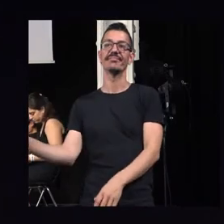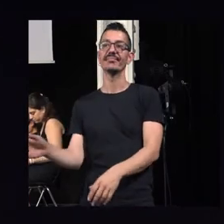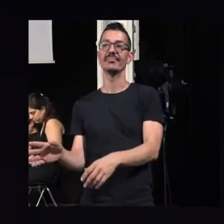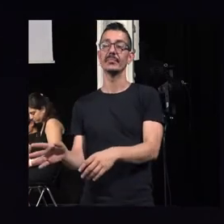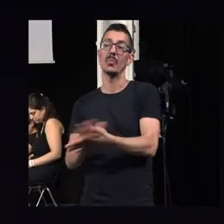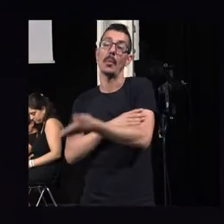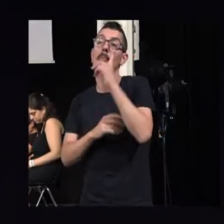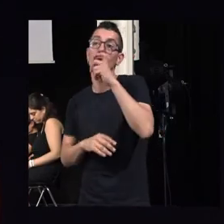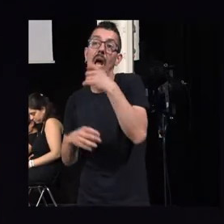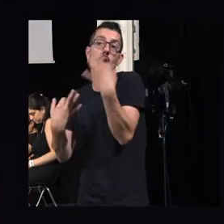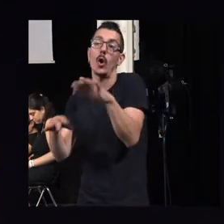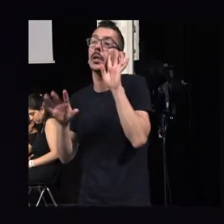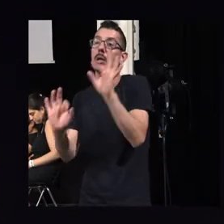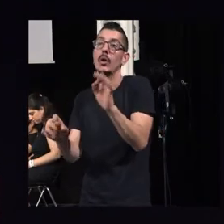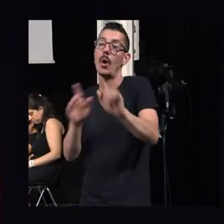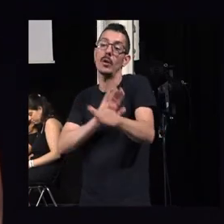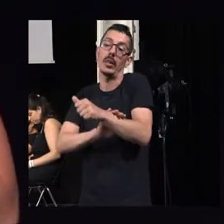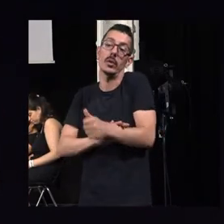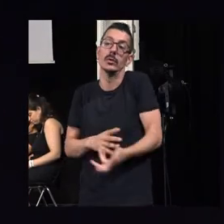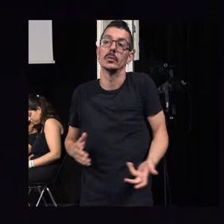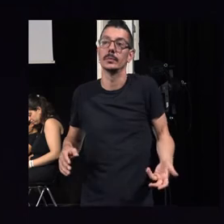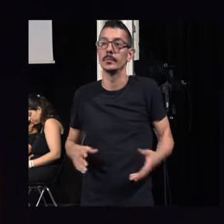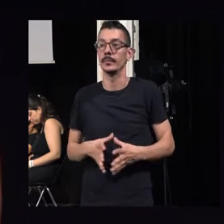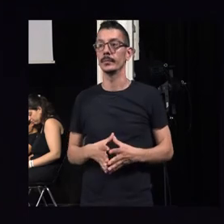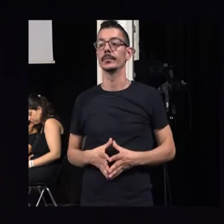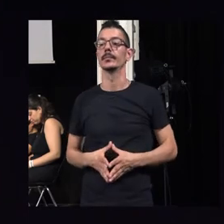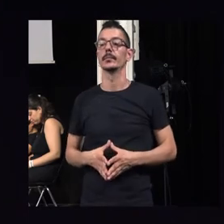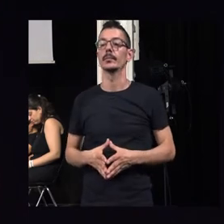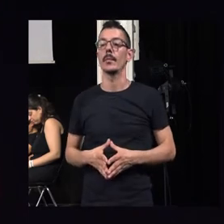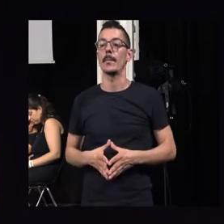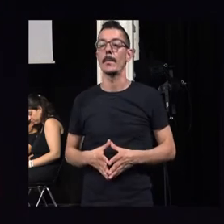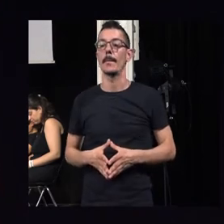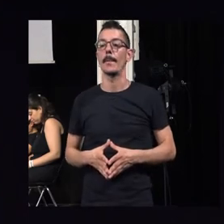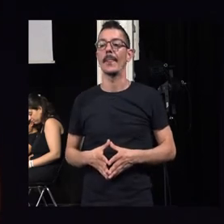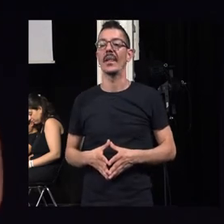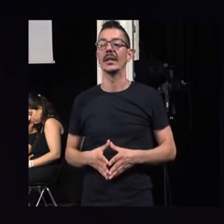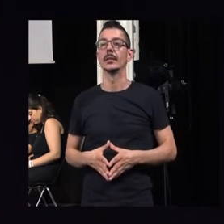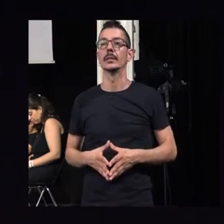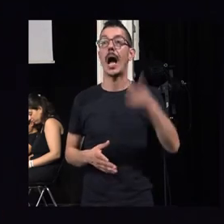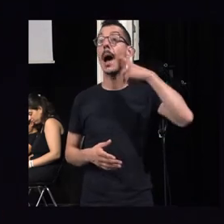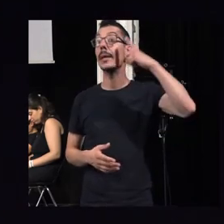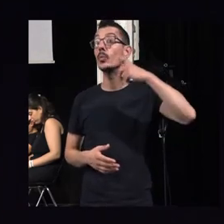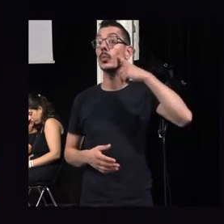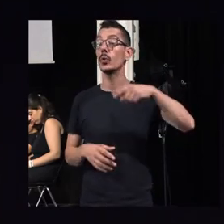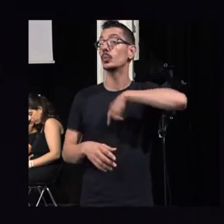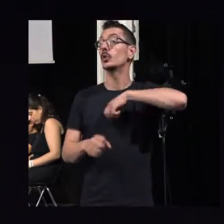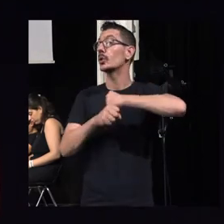putas, básicamente. A menudo nuestro trabajo bueno, está